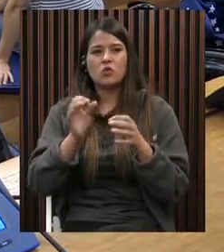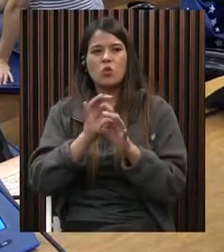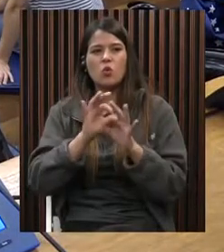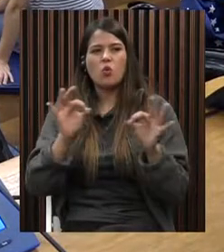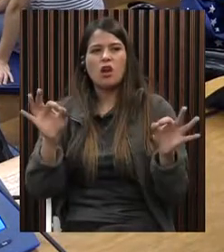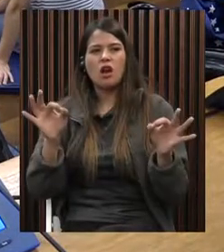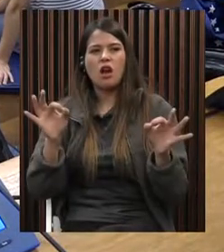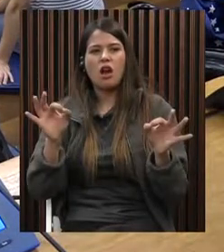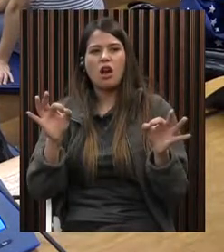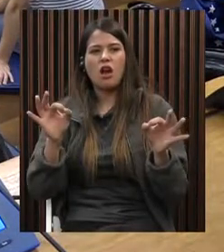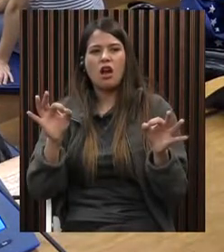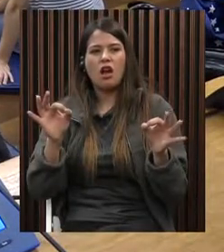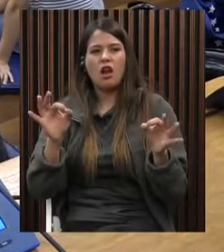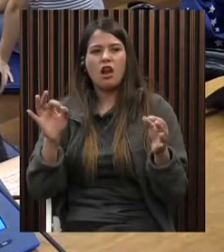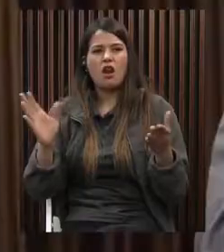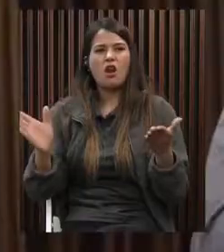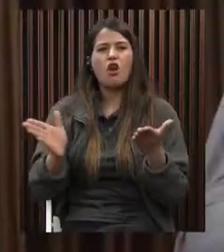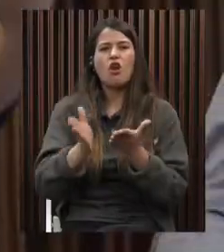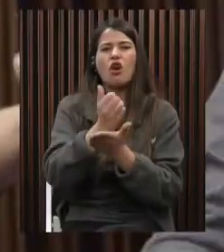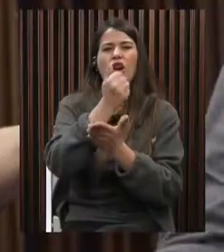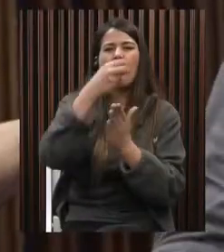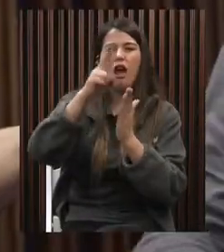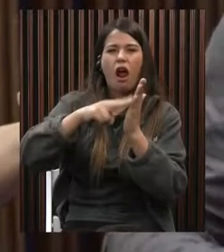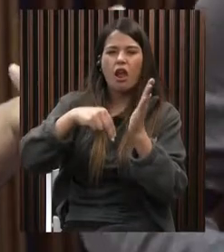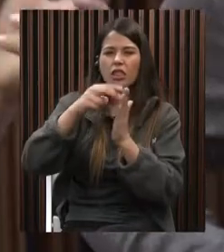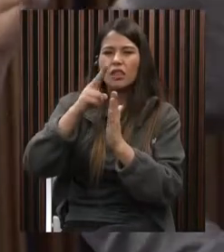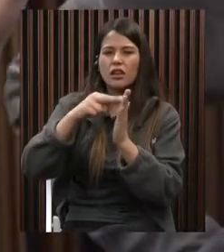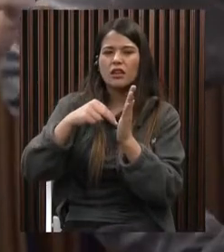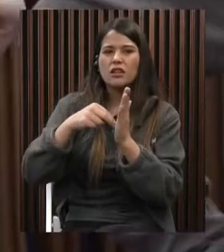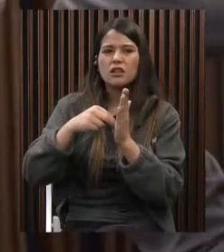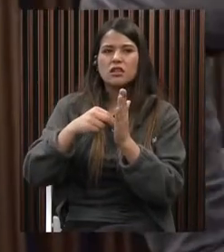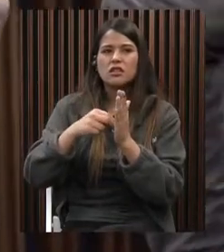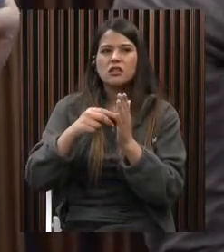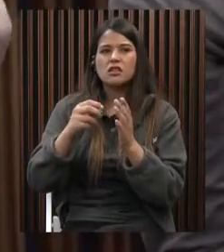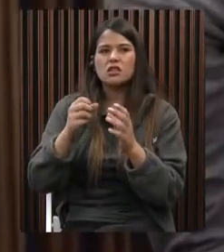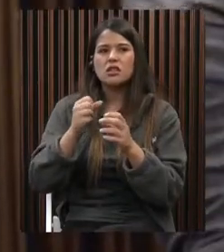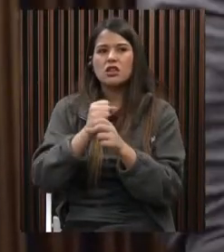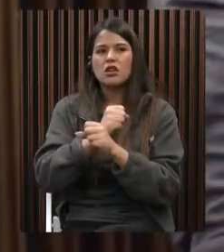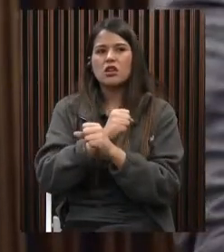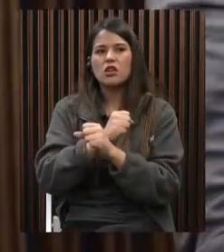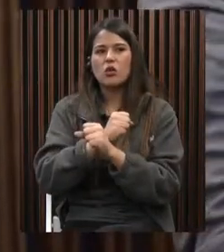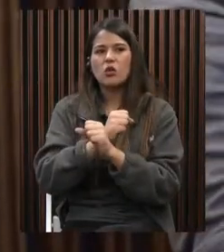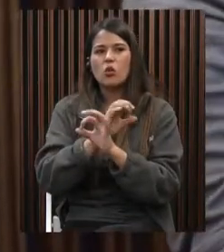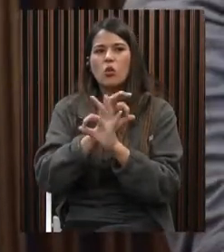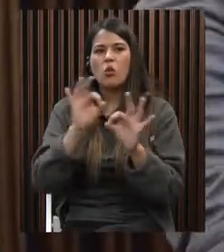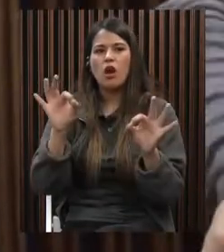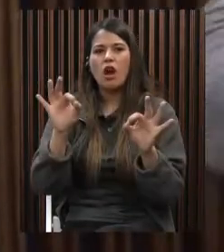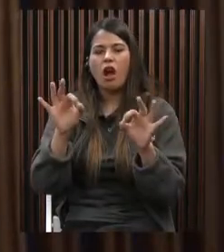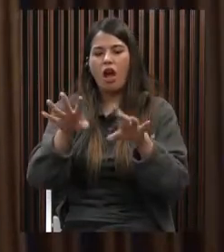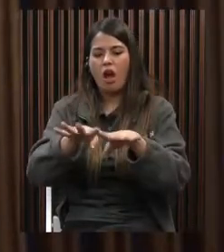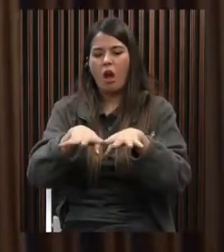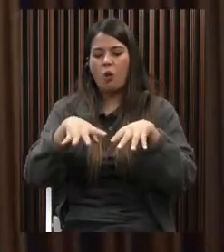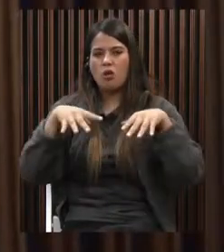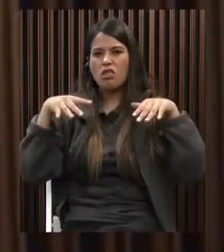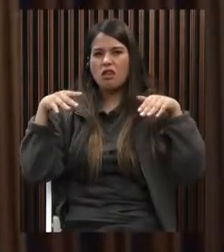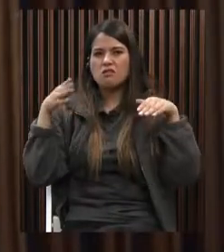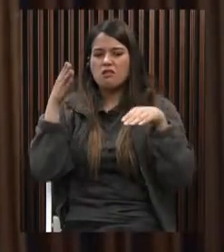no han tenido la posibilidad de ser audiencia. Y por lo tanto creo que